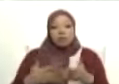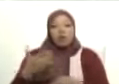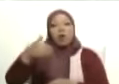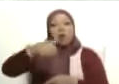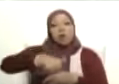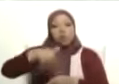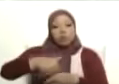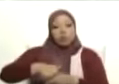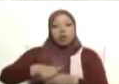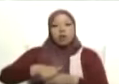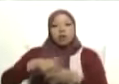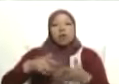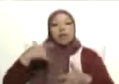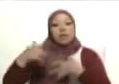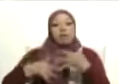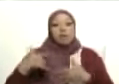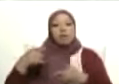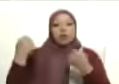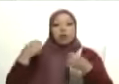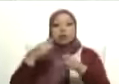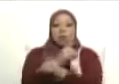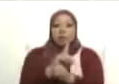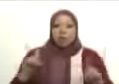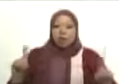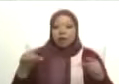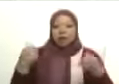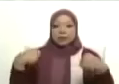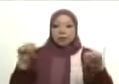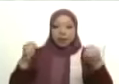ve de ejercicio de democracia